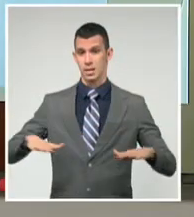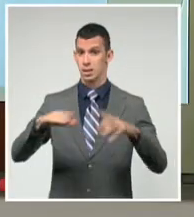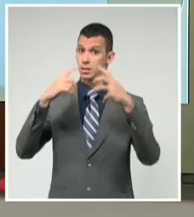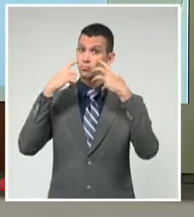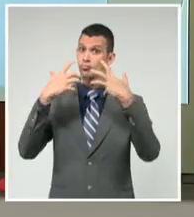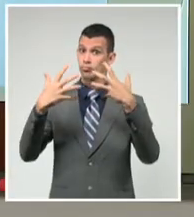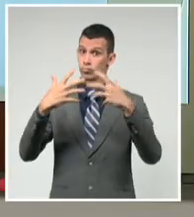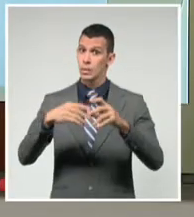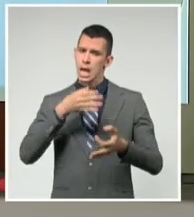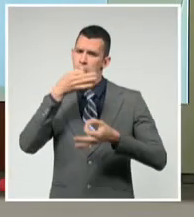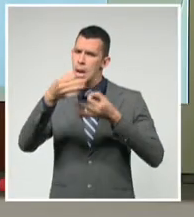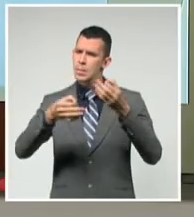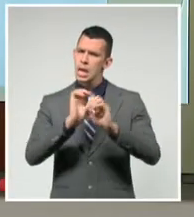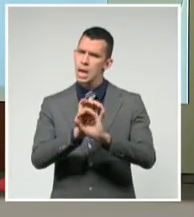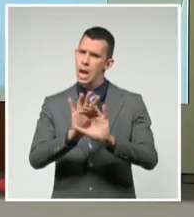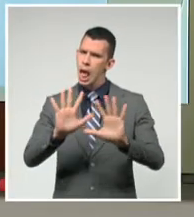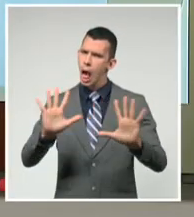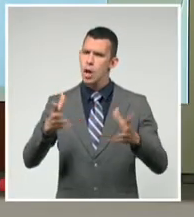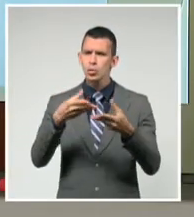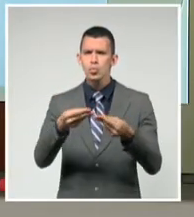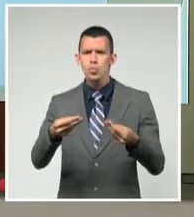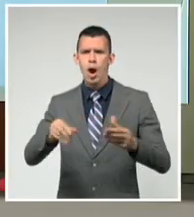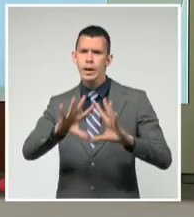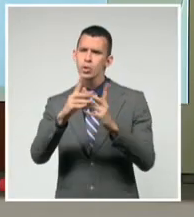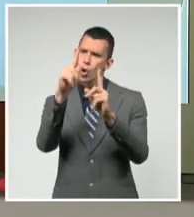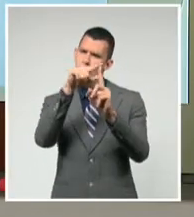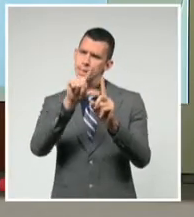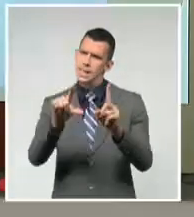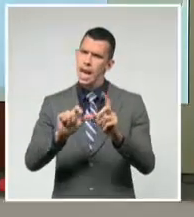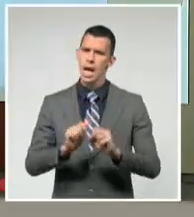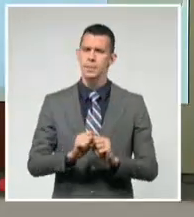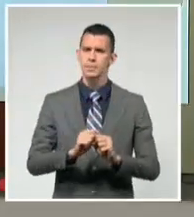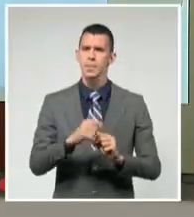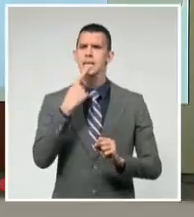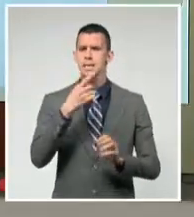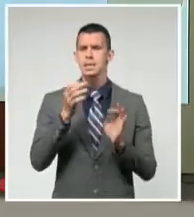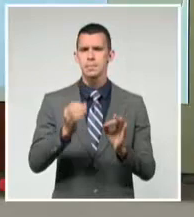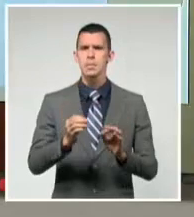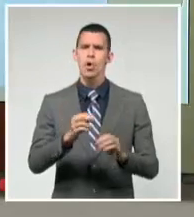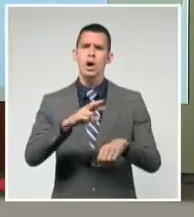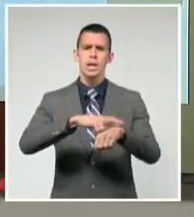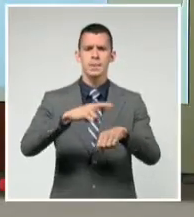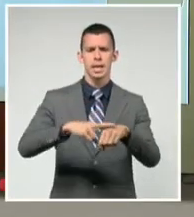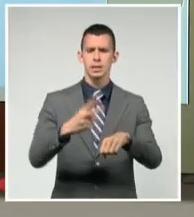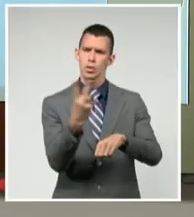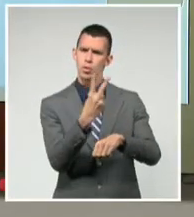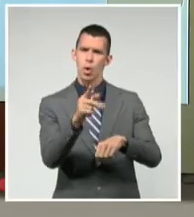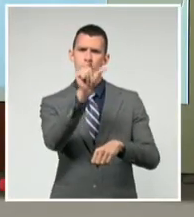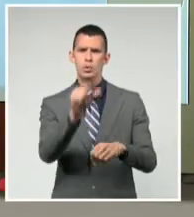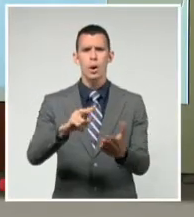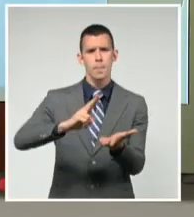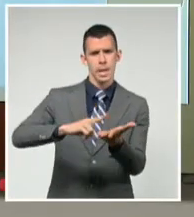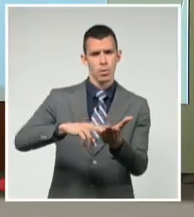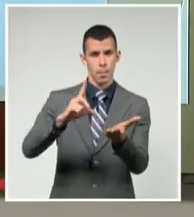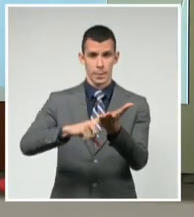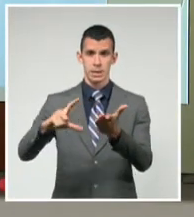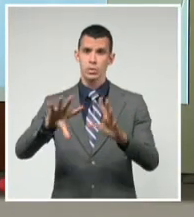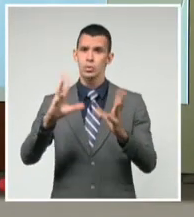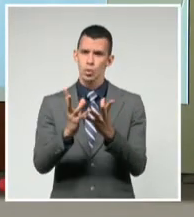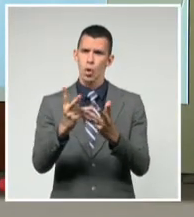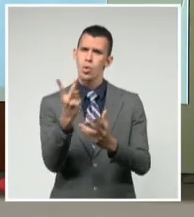y jefe de la comisión permanente para la implementación de los lineamientos y alejandro gil fernández vice primer ministro y ministro de economía y